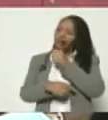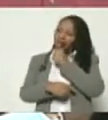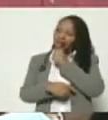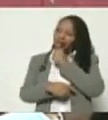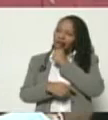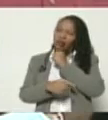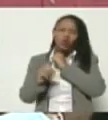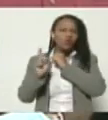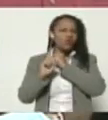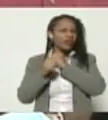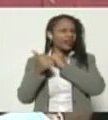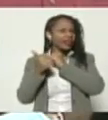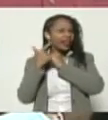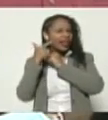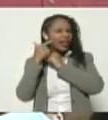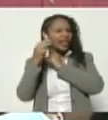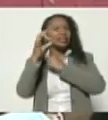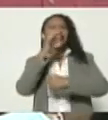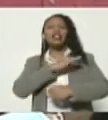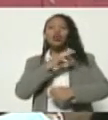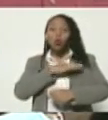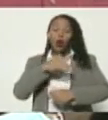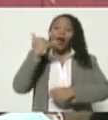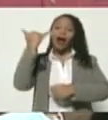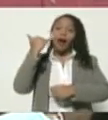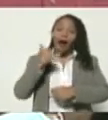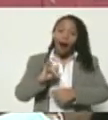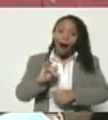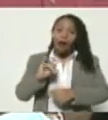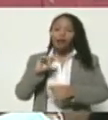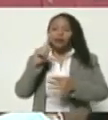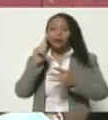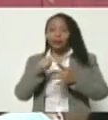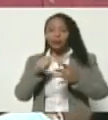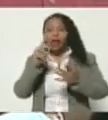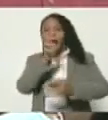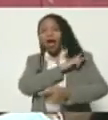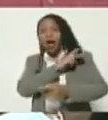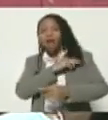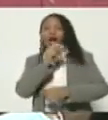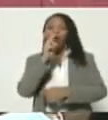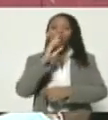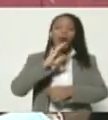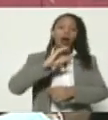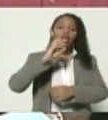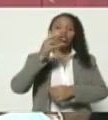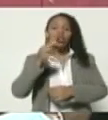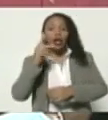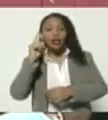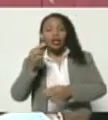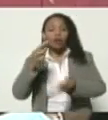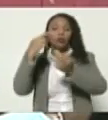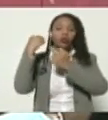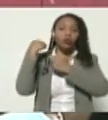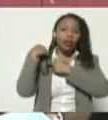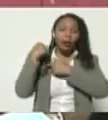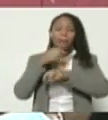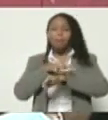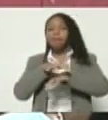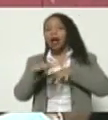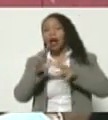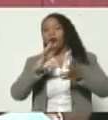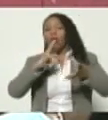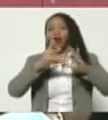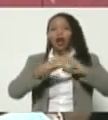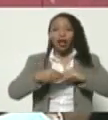preguntar, no, esta es la señora que tiene, que es jefa de VC, que está encargada además de los CLAC